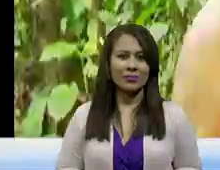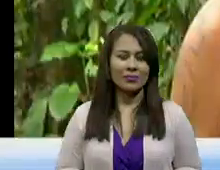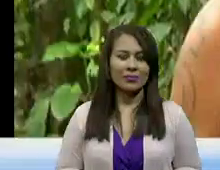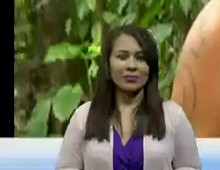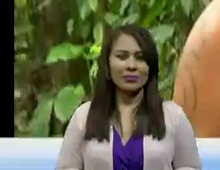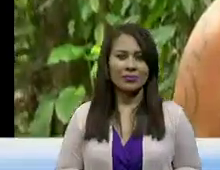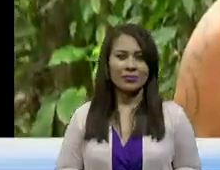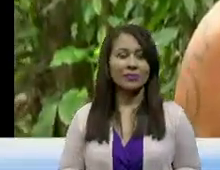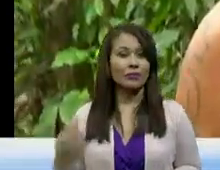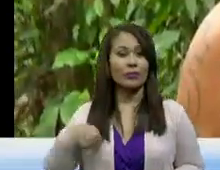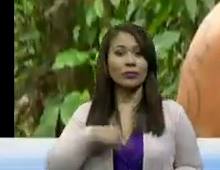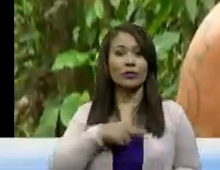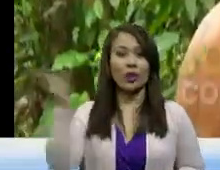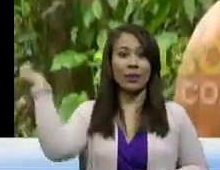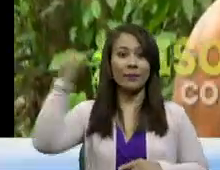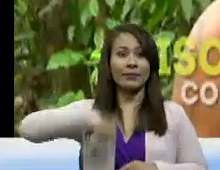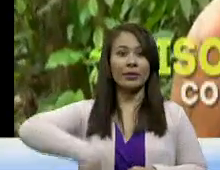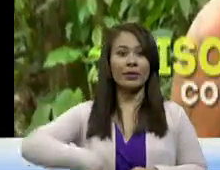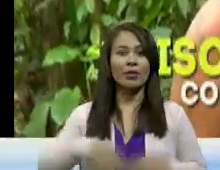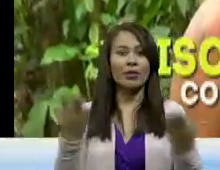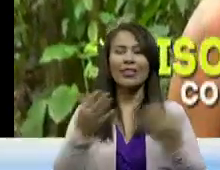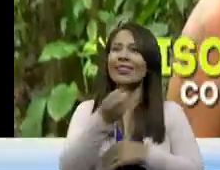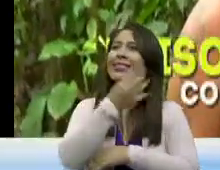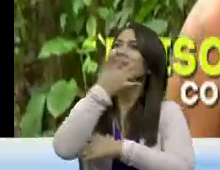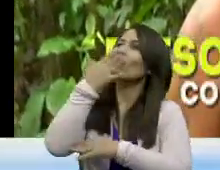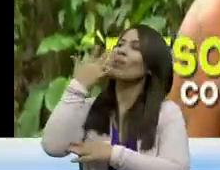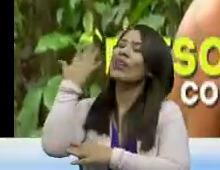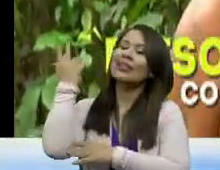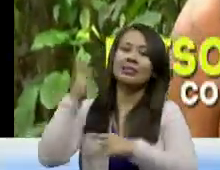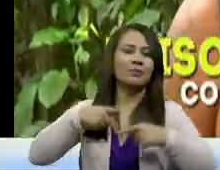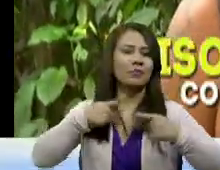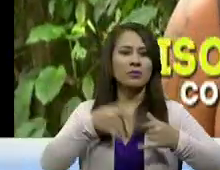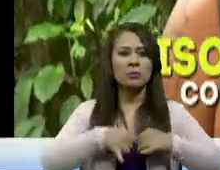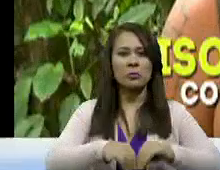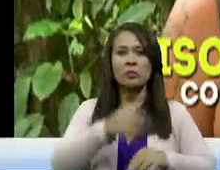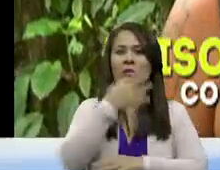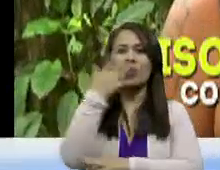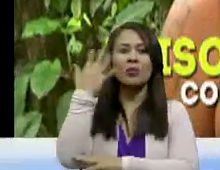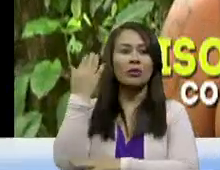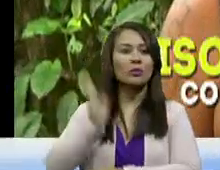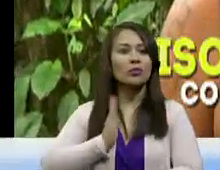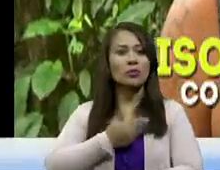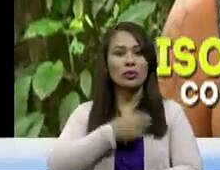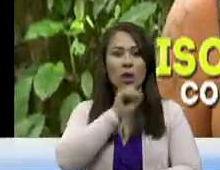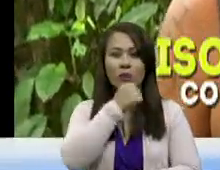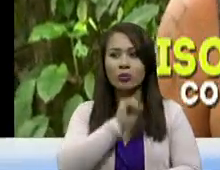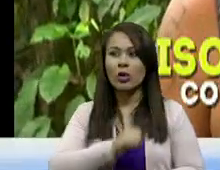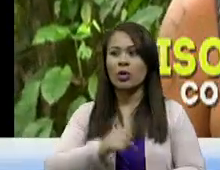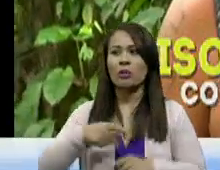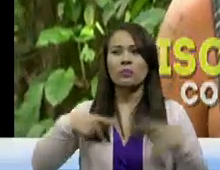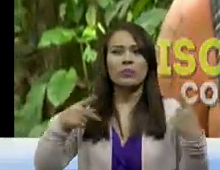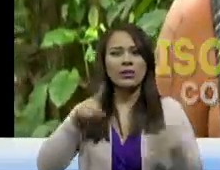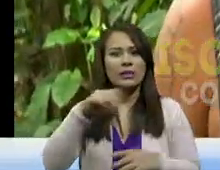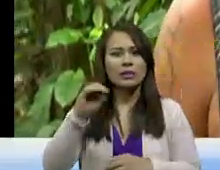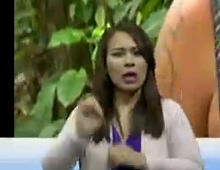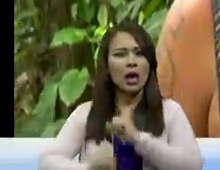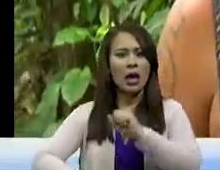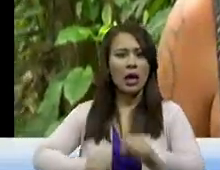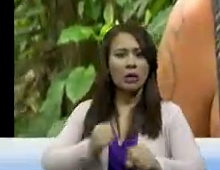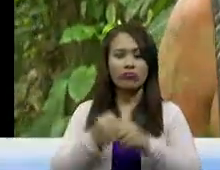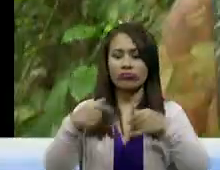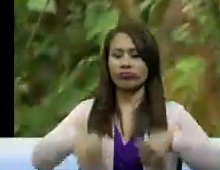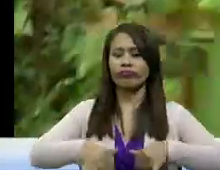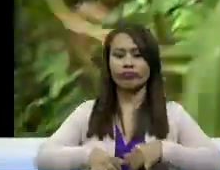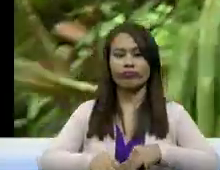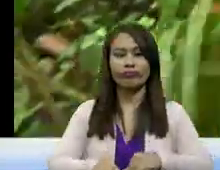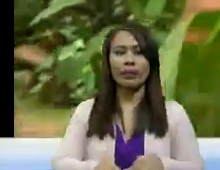Y vivimos de lo que es la naturaleza, así como nuestros ancestros, nuestros abuelos vivieron más de 100 años, comían comida